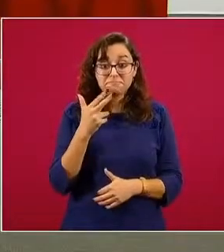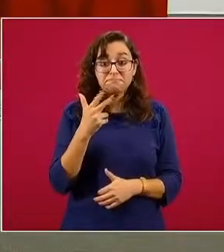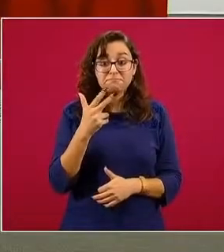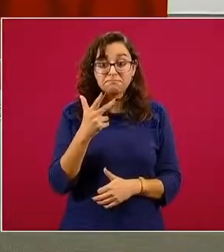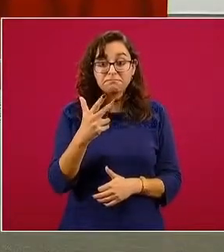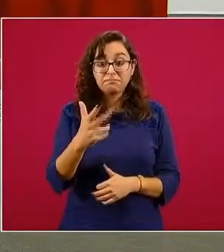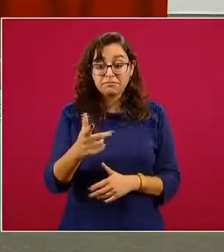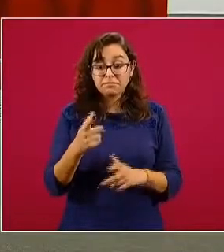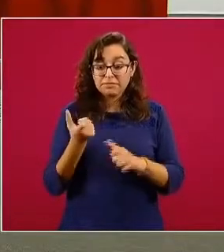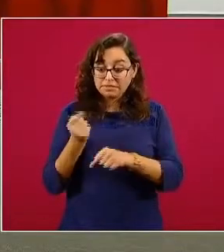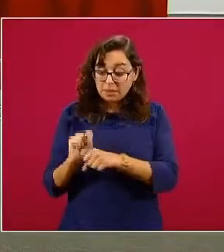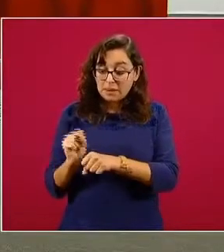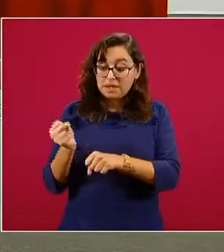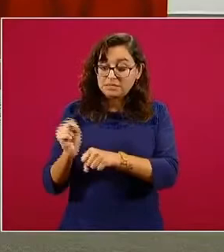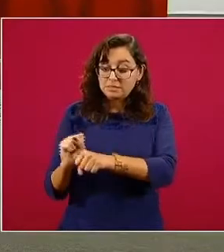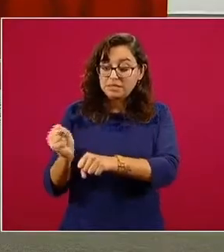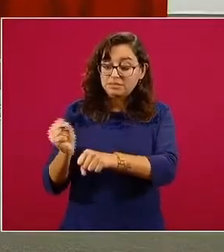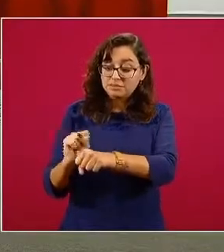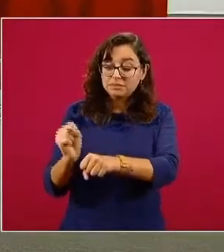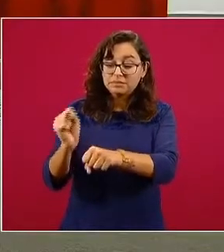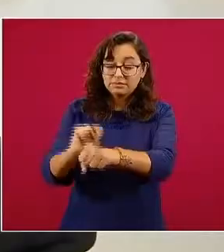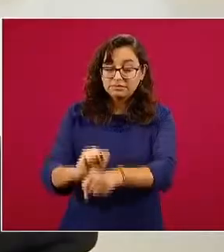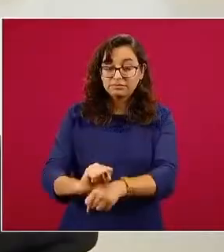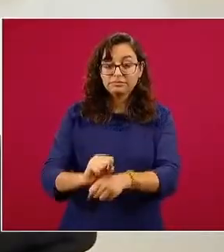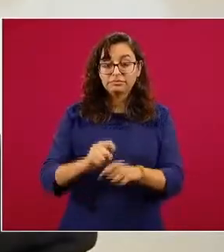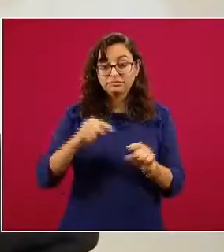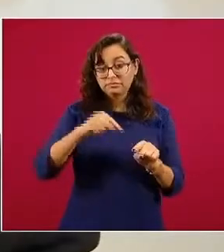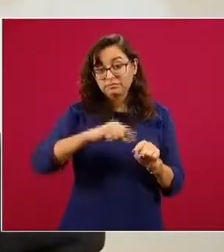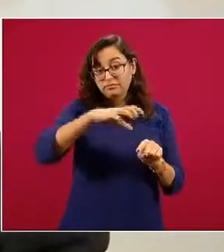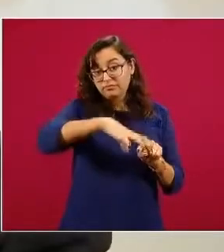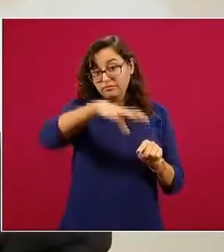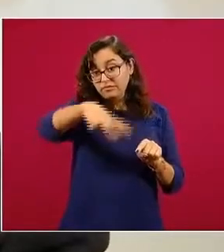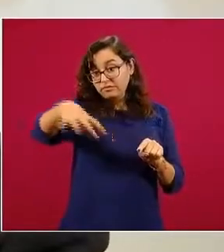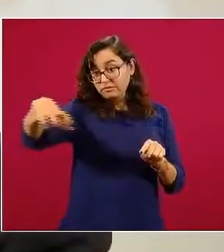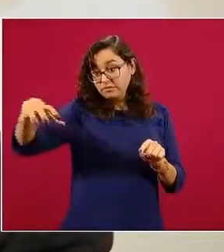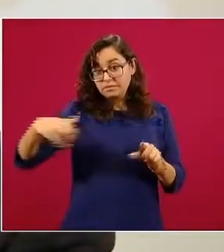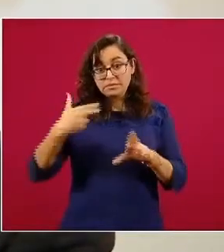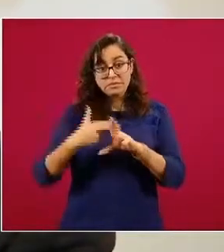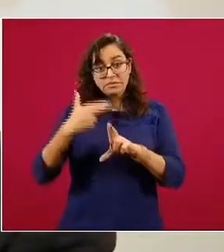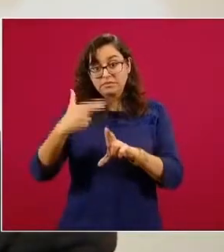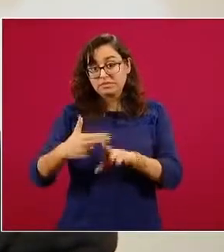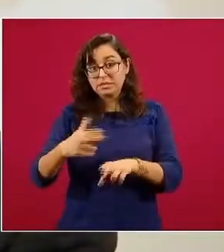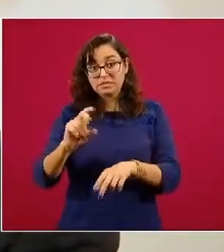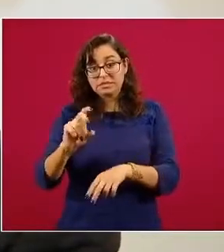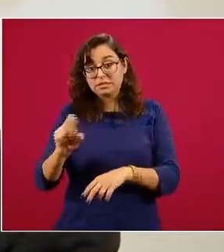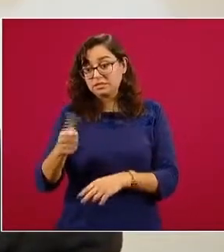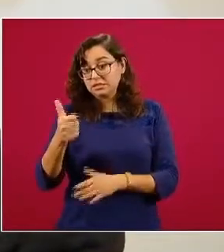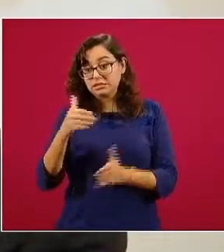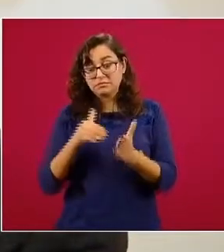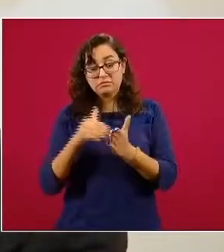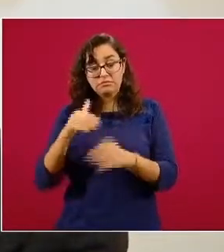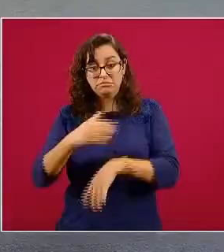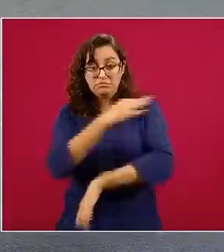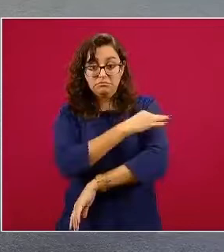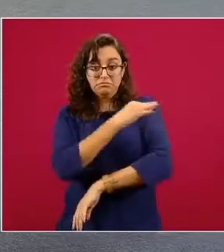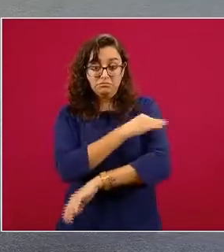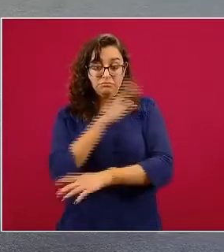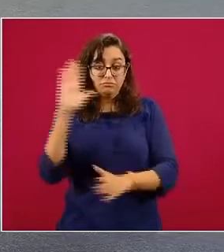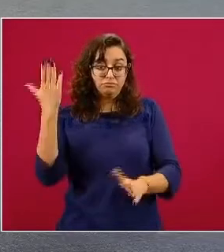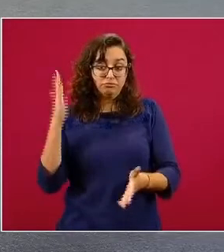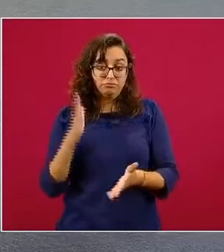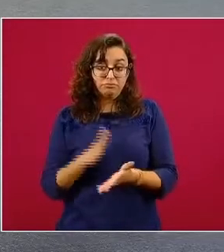del cálculo semanal en cada una de esas jurisdicciones y de esas unidades hasta terminarse los más de 36 millones de dosis.